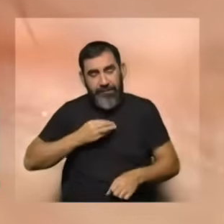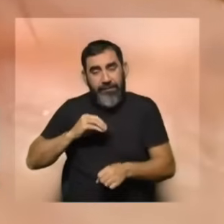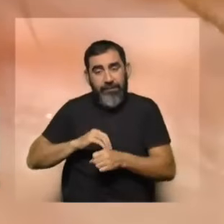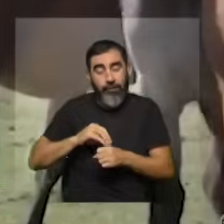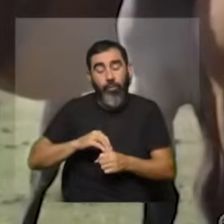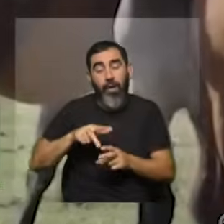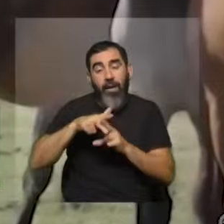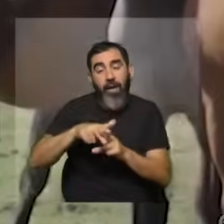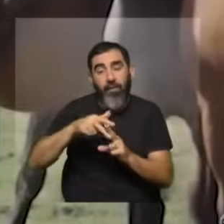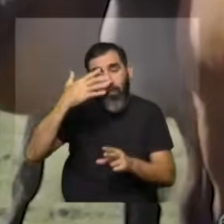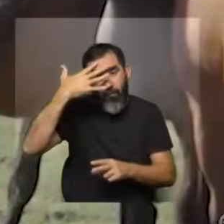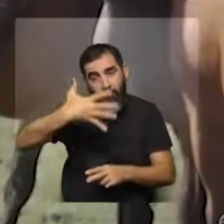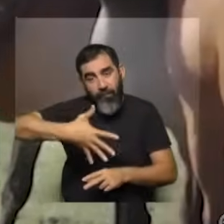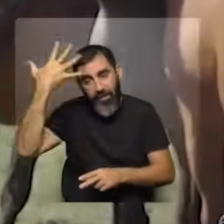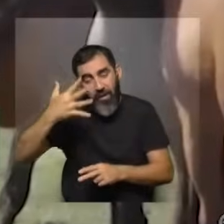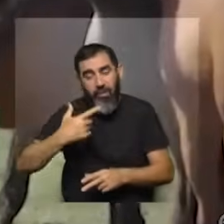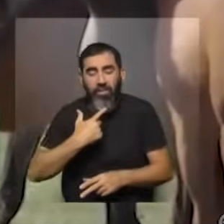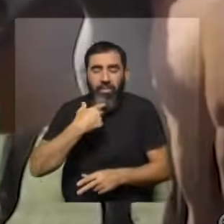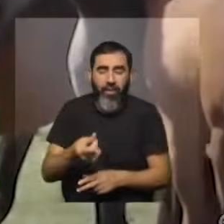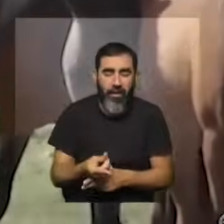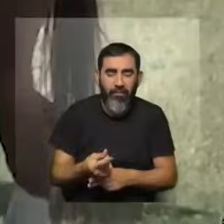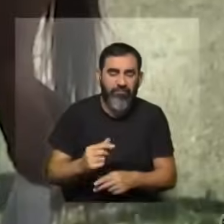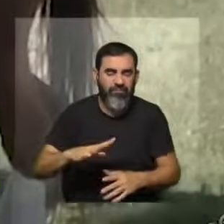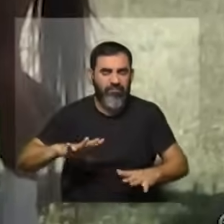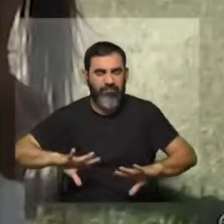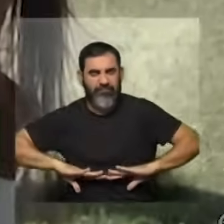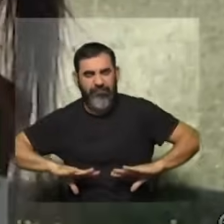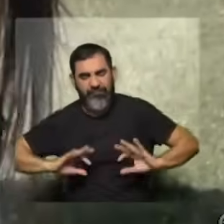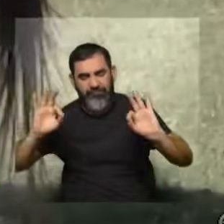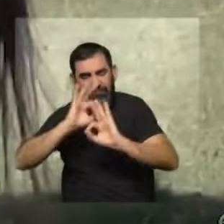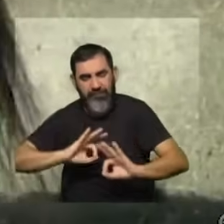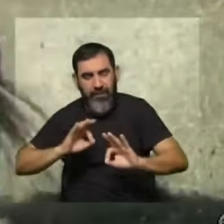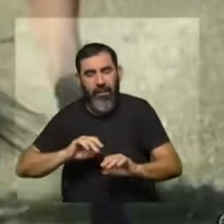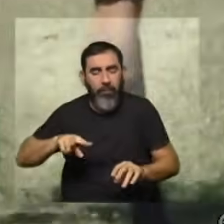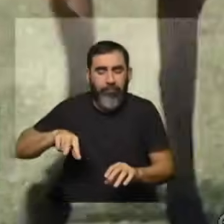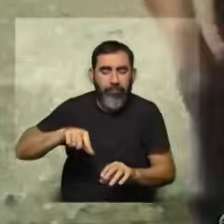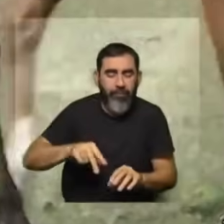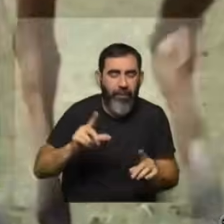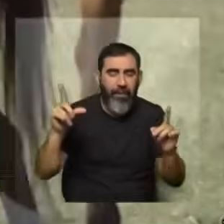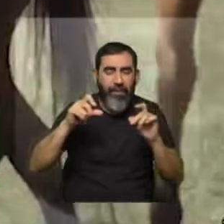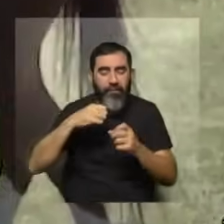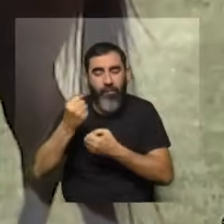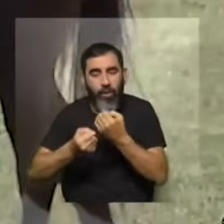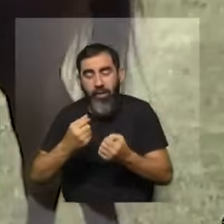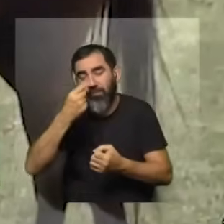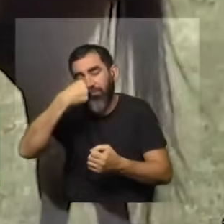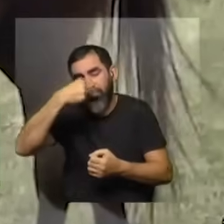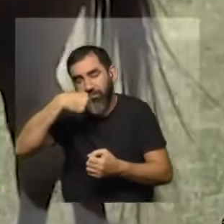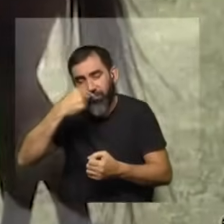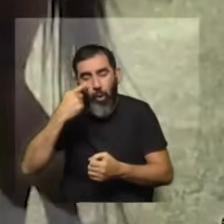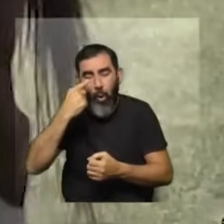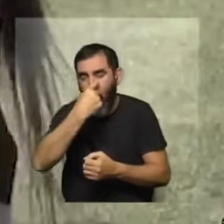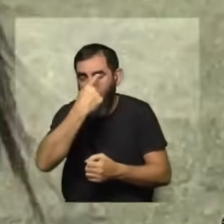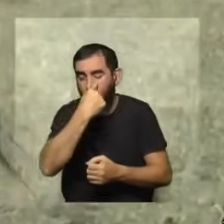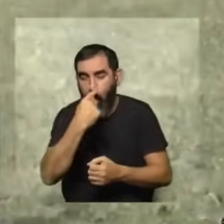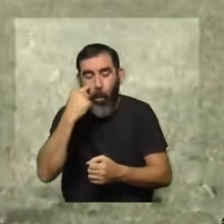son fiebre, letargo y debilidad, pérdida de apetito, cojera o dificultad para moverse, secreciones nasales y oculares y